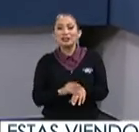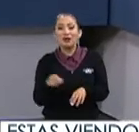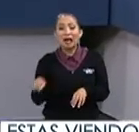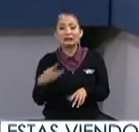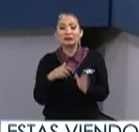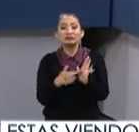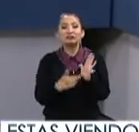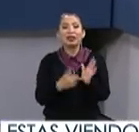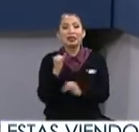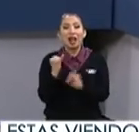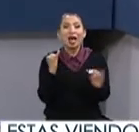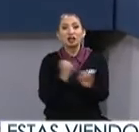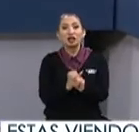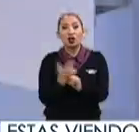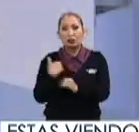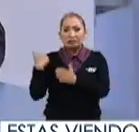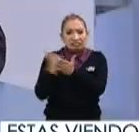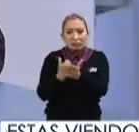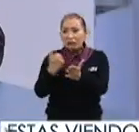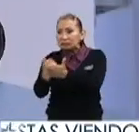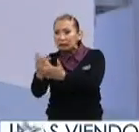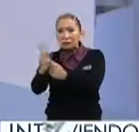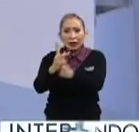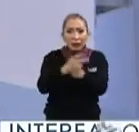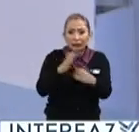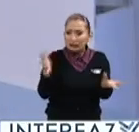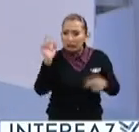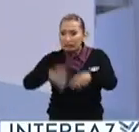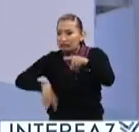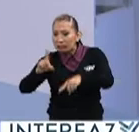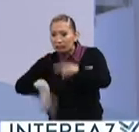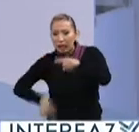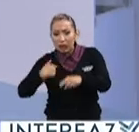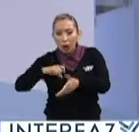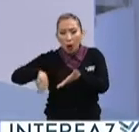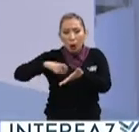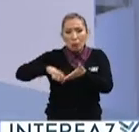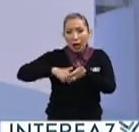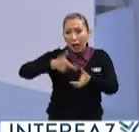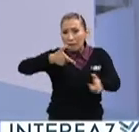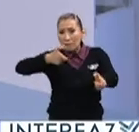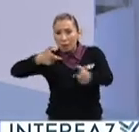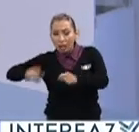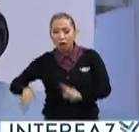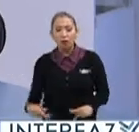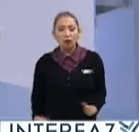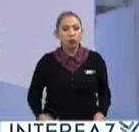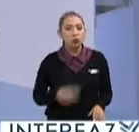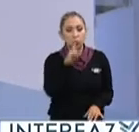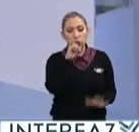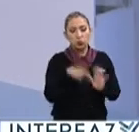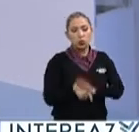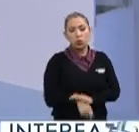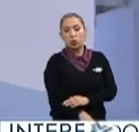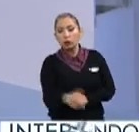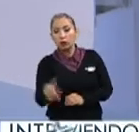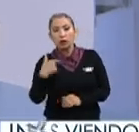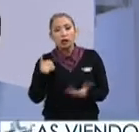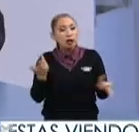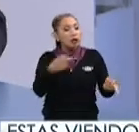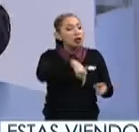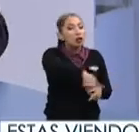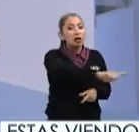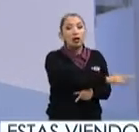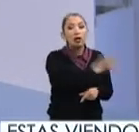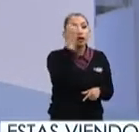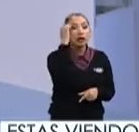regulaciones internacionales, por ejemplo, la cooperación para combatir el tráfico ilegal, las respuestas de la justicia